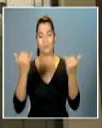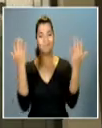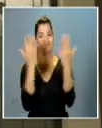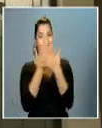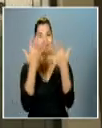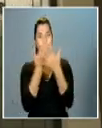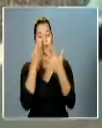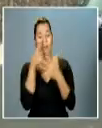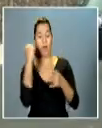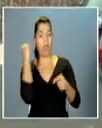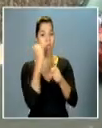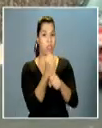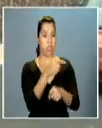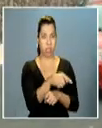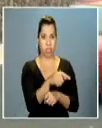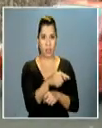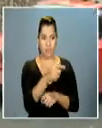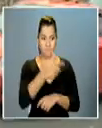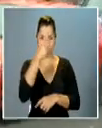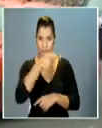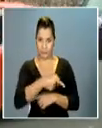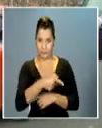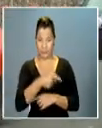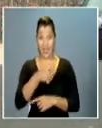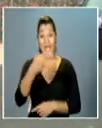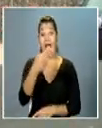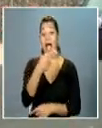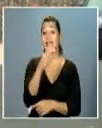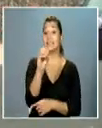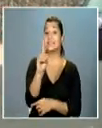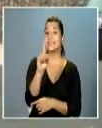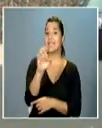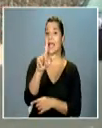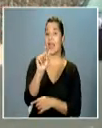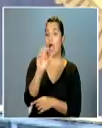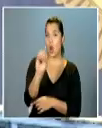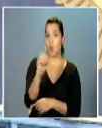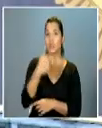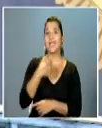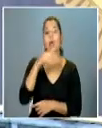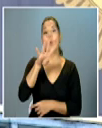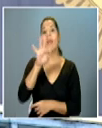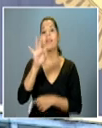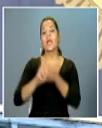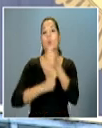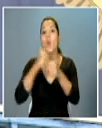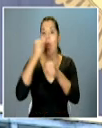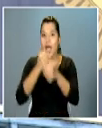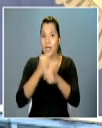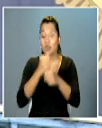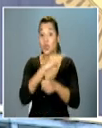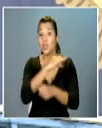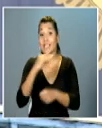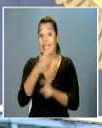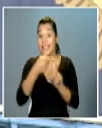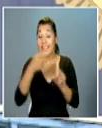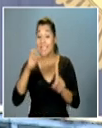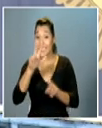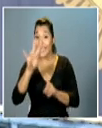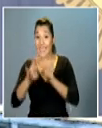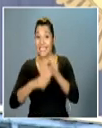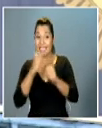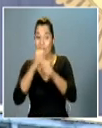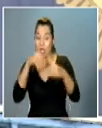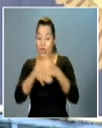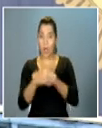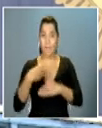el asesinato del fiscal. Hans de la O tenía 49 años de edad y desde los 37 ingresó al Ministerio